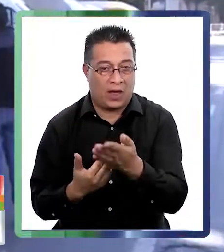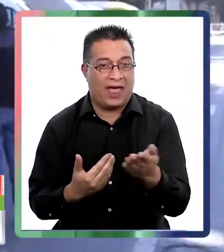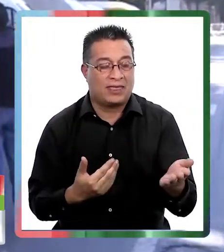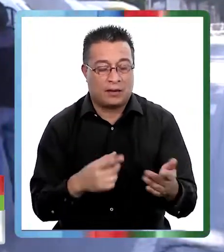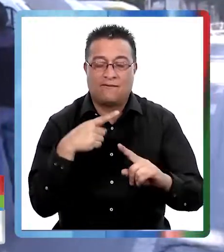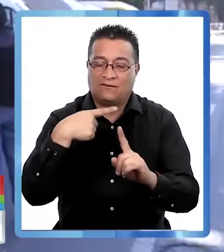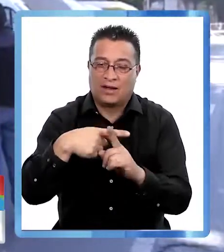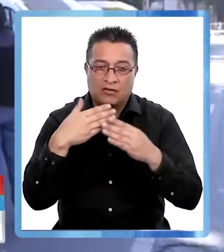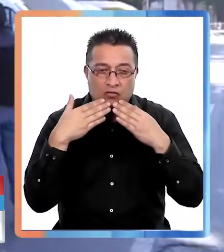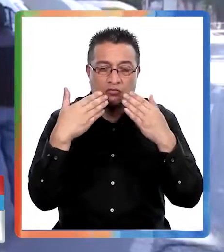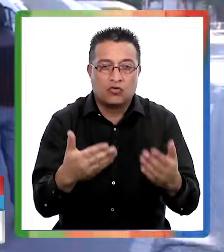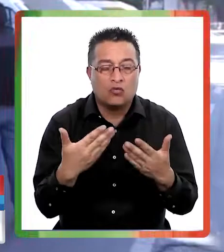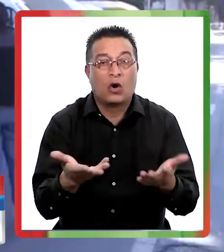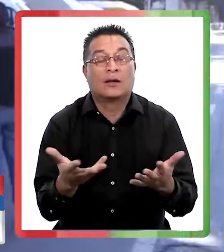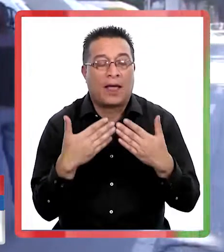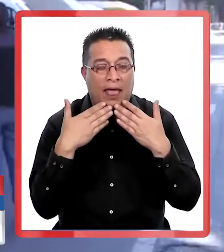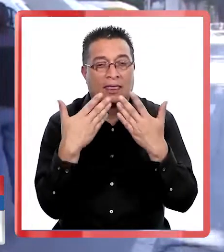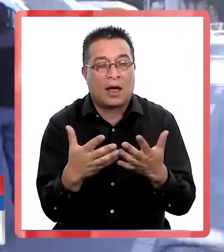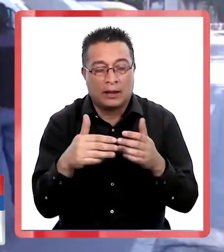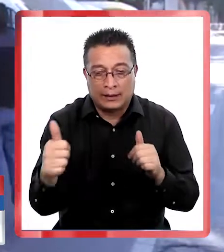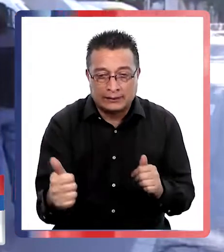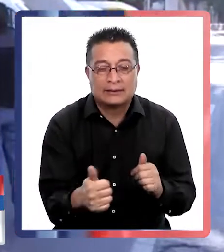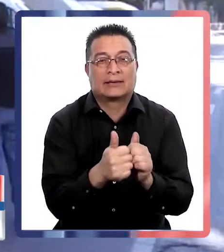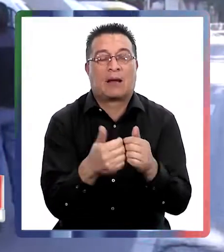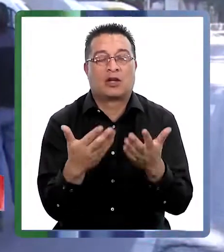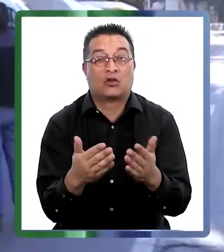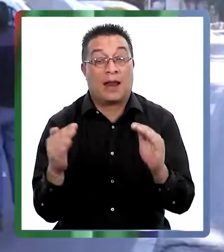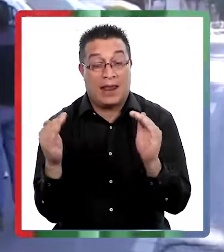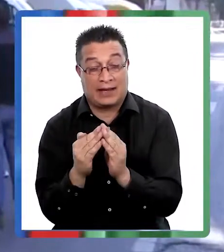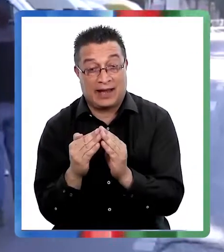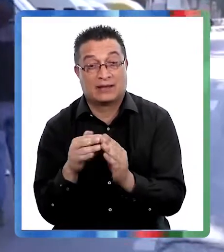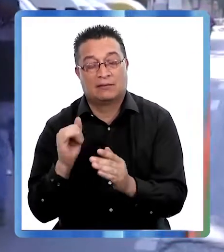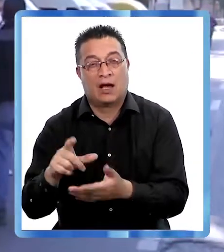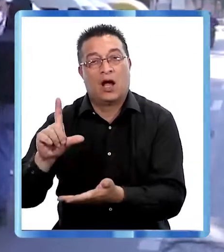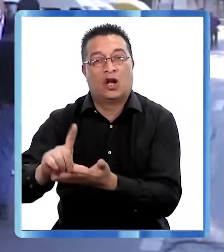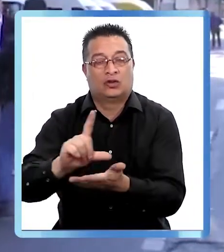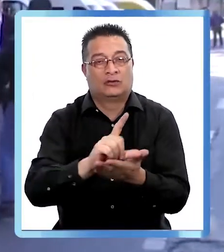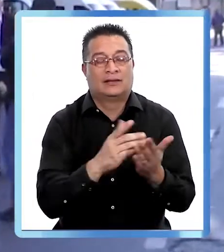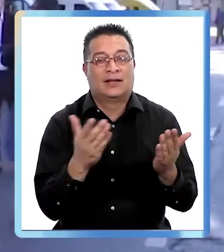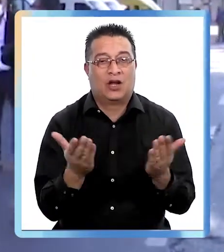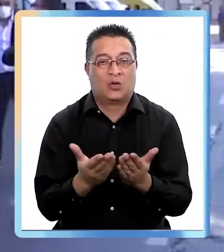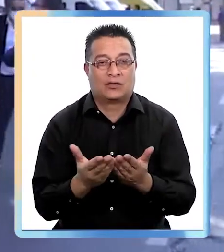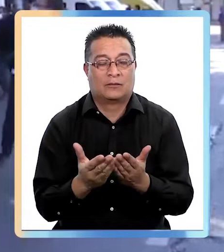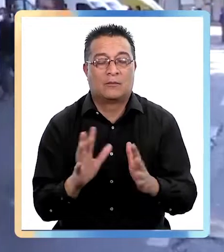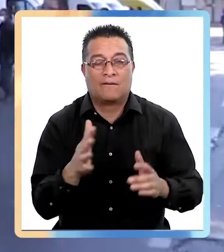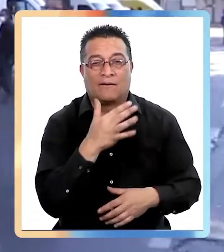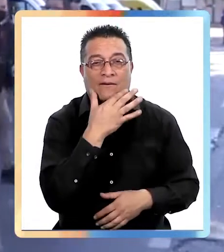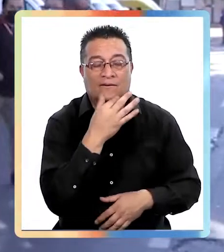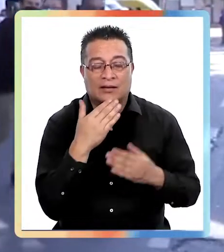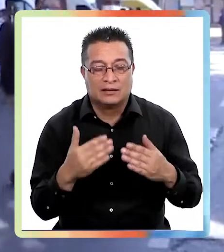todos los beneficios, y de esta vez se trata de brindarles un acercamiento desde su casa a los establecimientos educacionales,